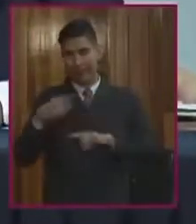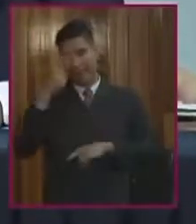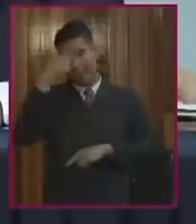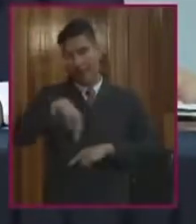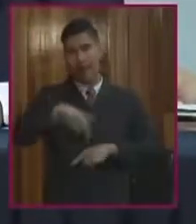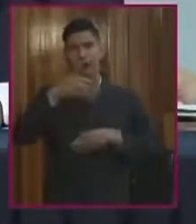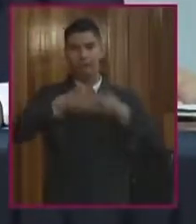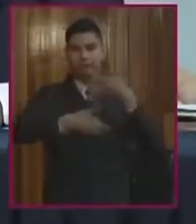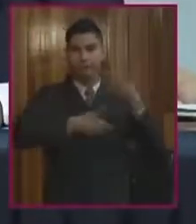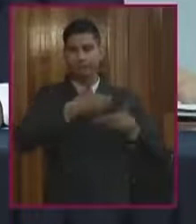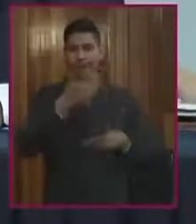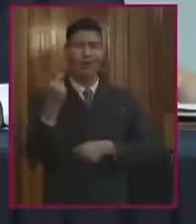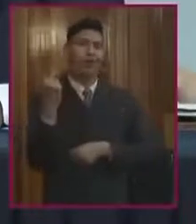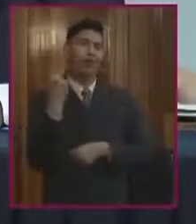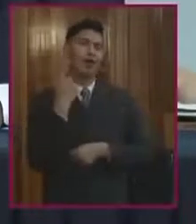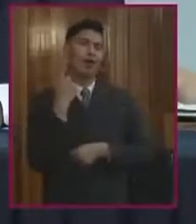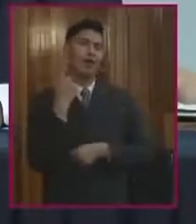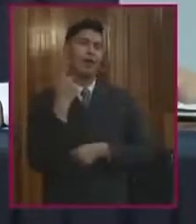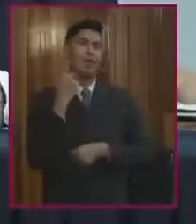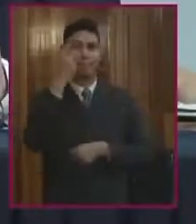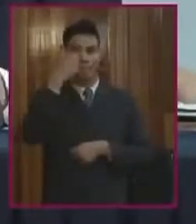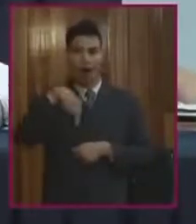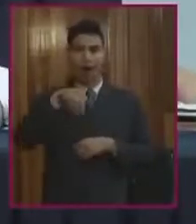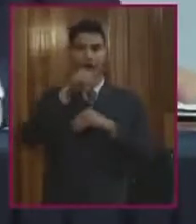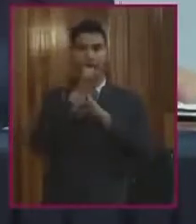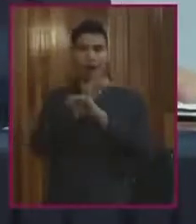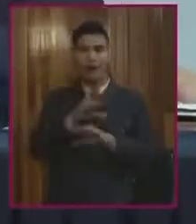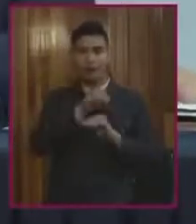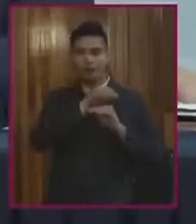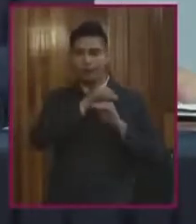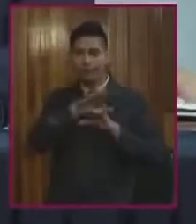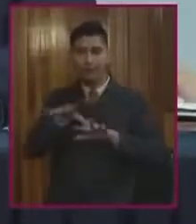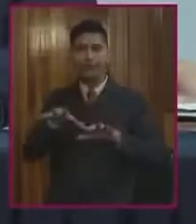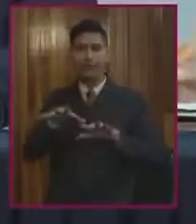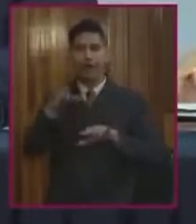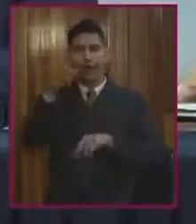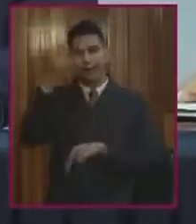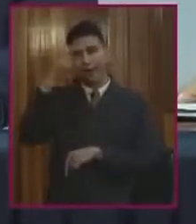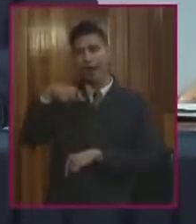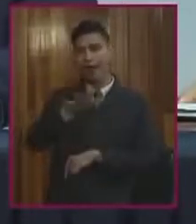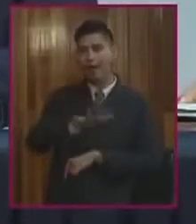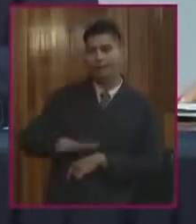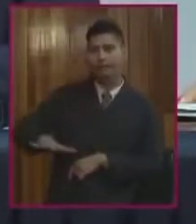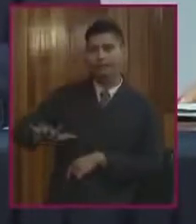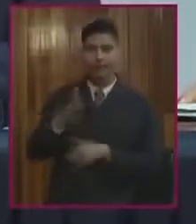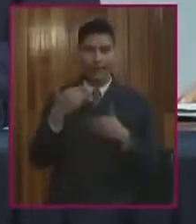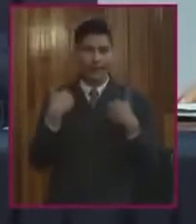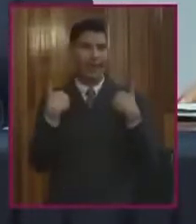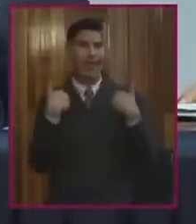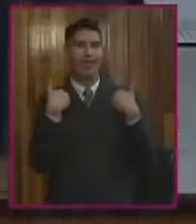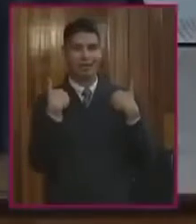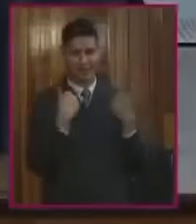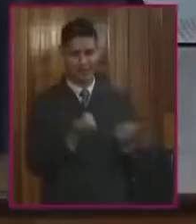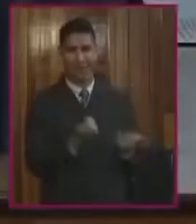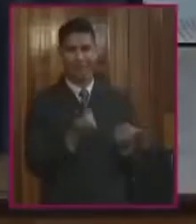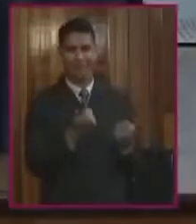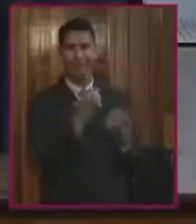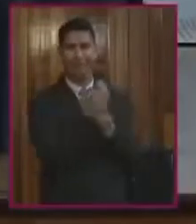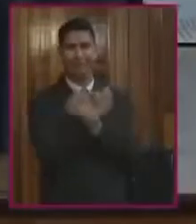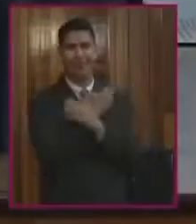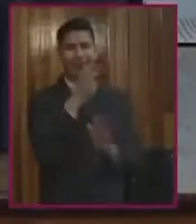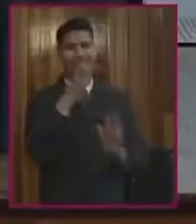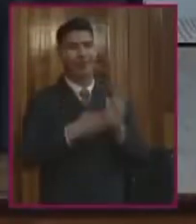de una política de comunicación y una estrategia de aplicación, reitero, que debería ser a